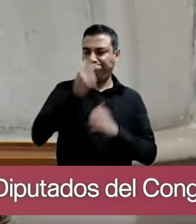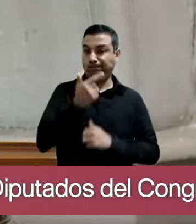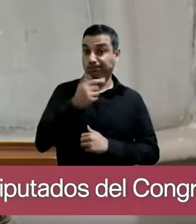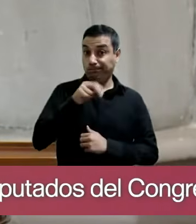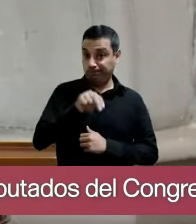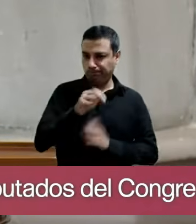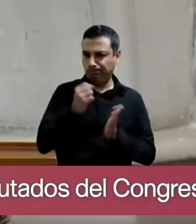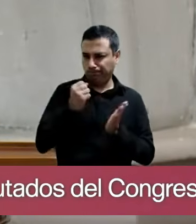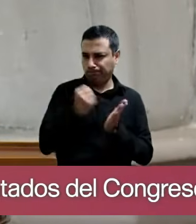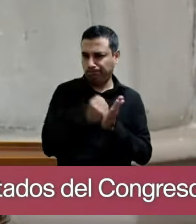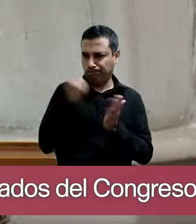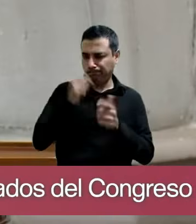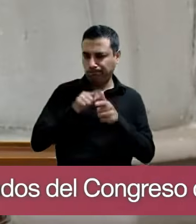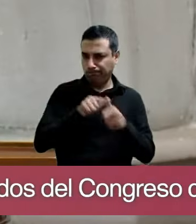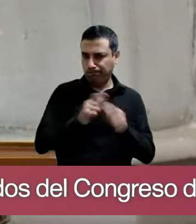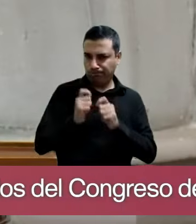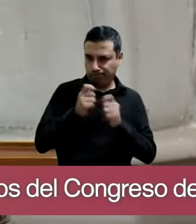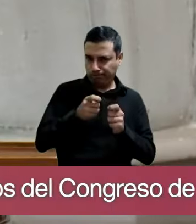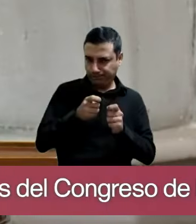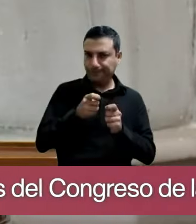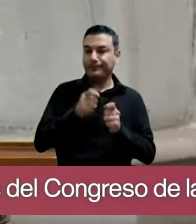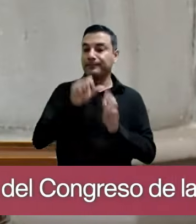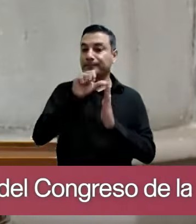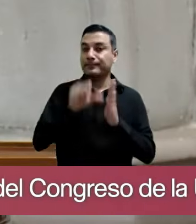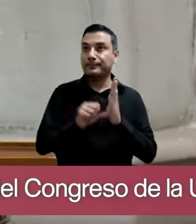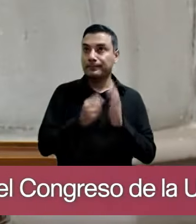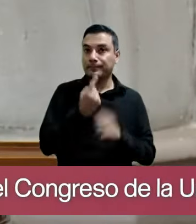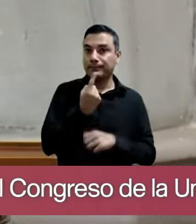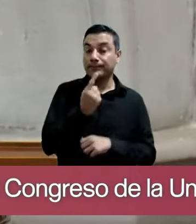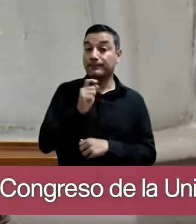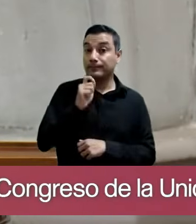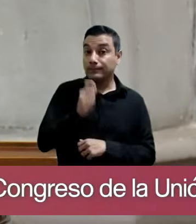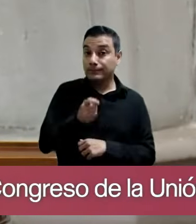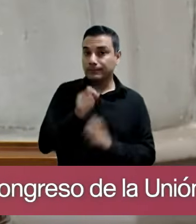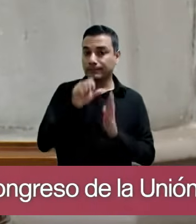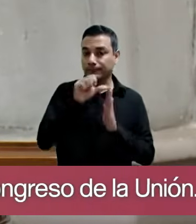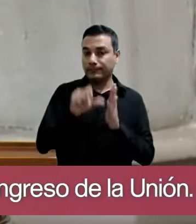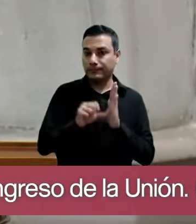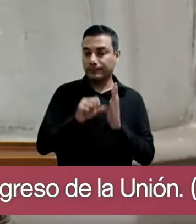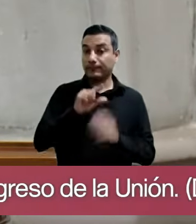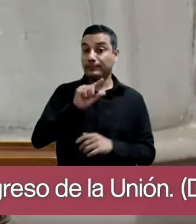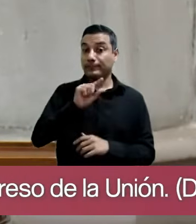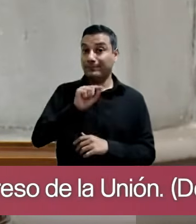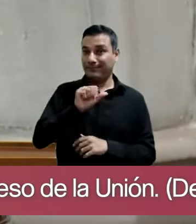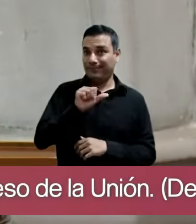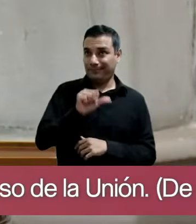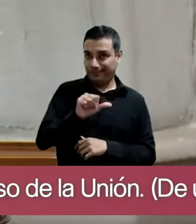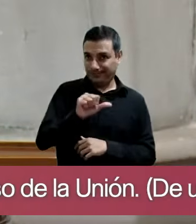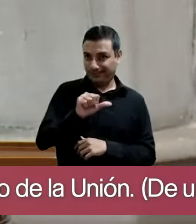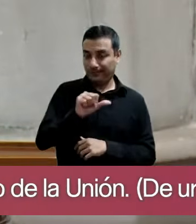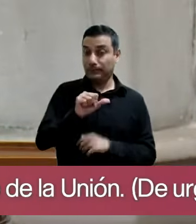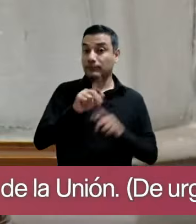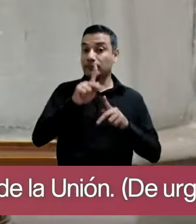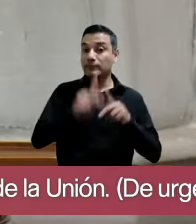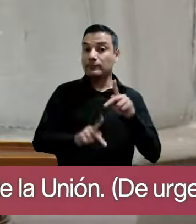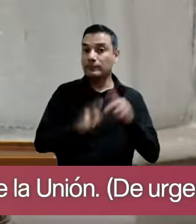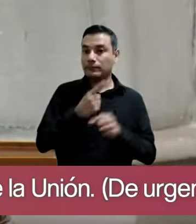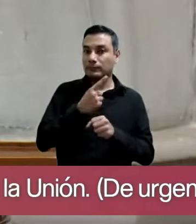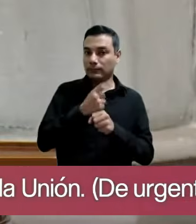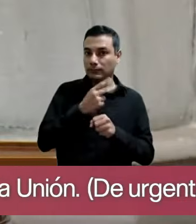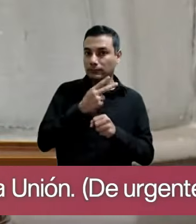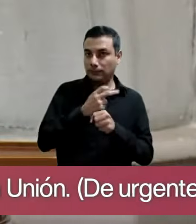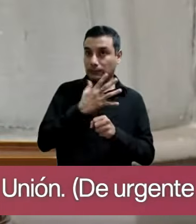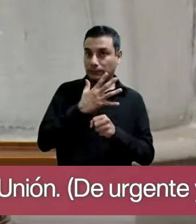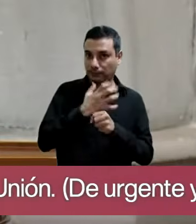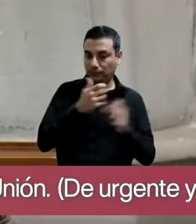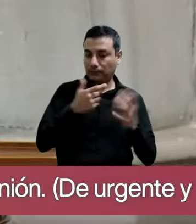Nacional. Artículo 1. Se reforman los artículos 76, fracciones primera, segunda,